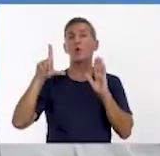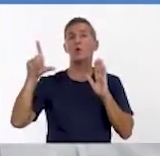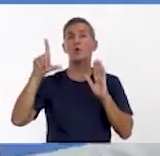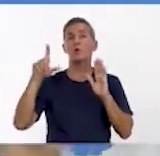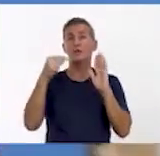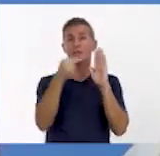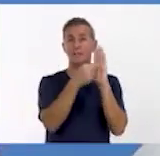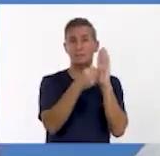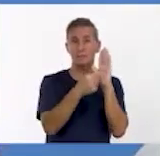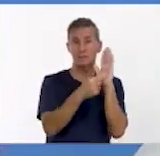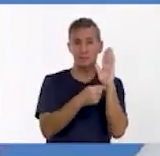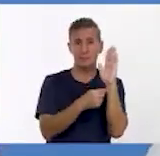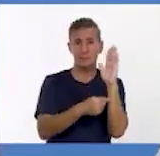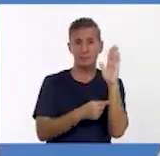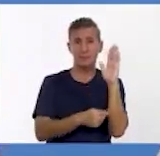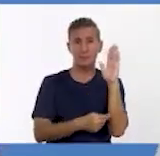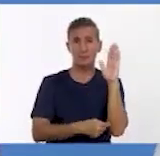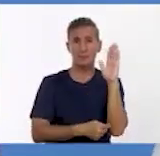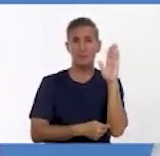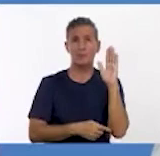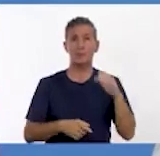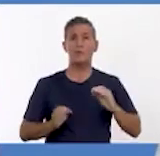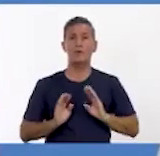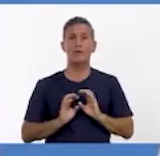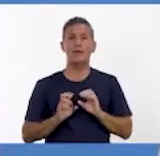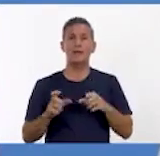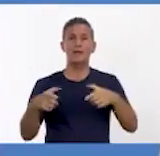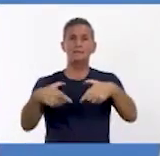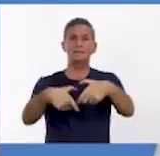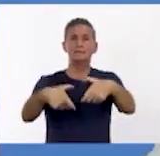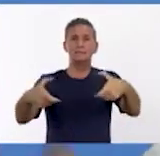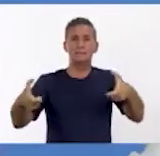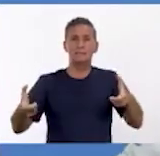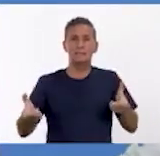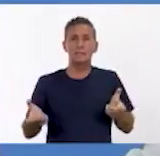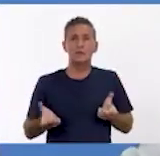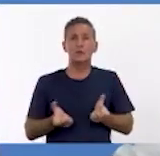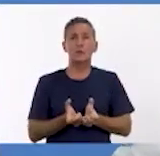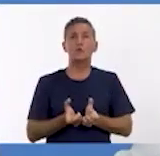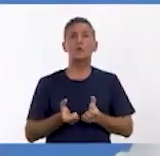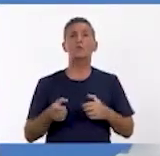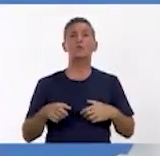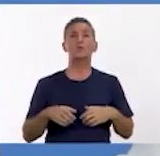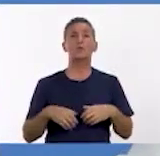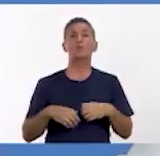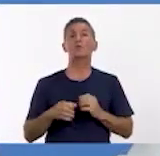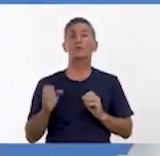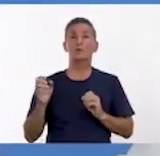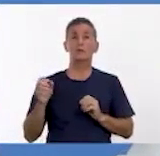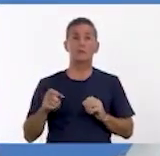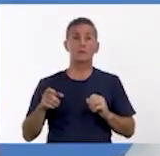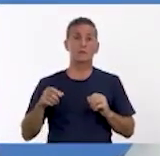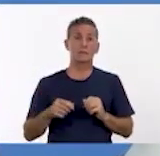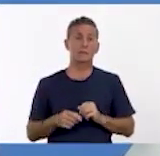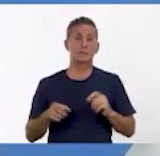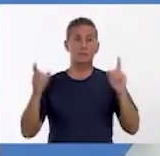congreso del partido se planteó el cómo avanzar. Y el último